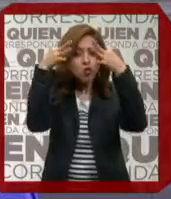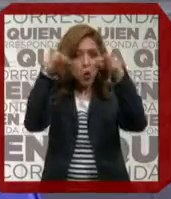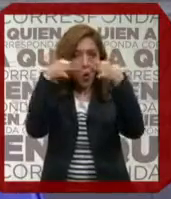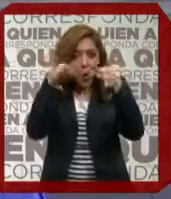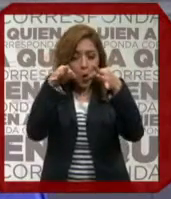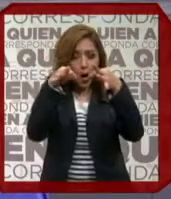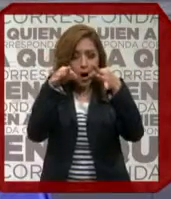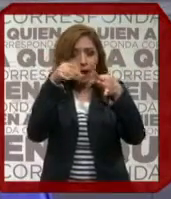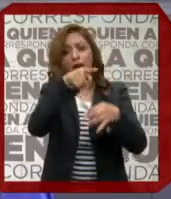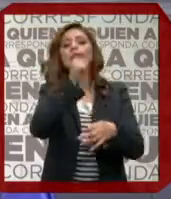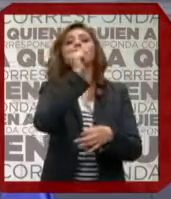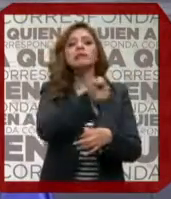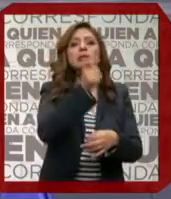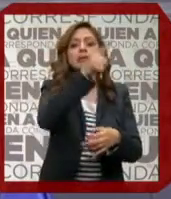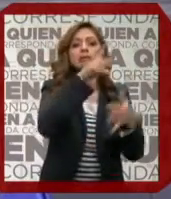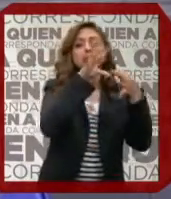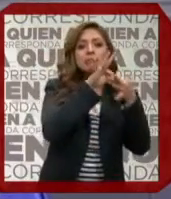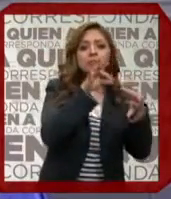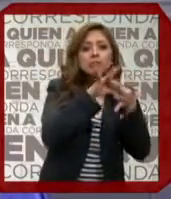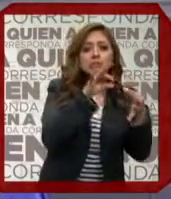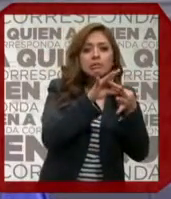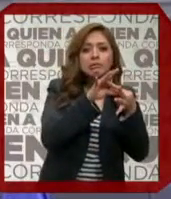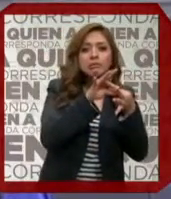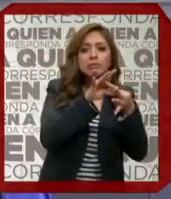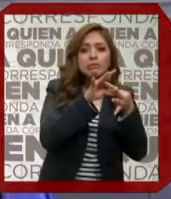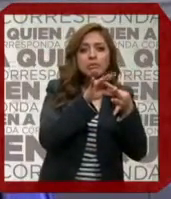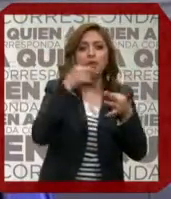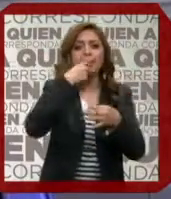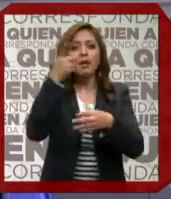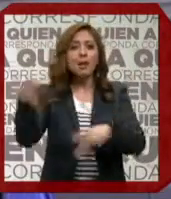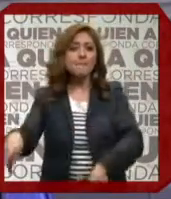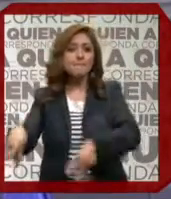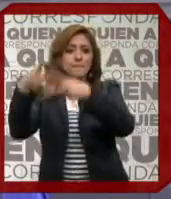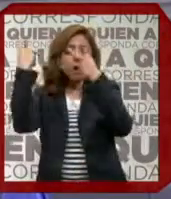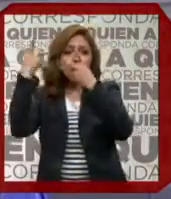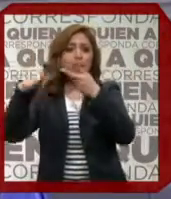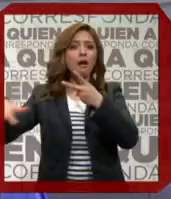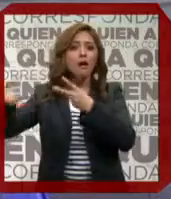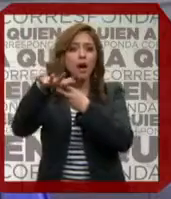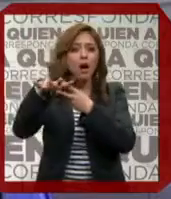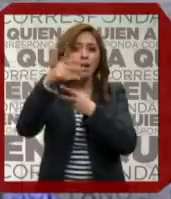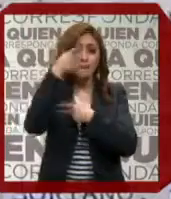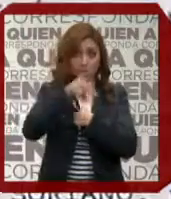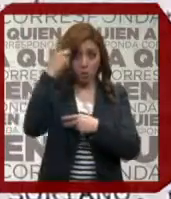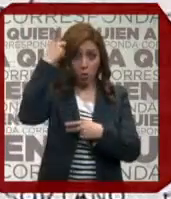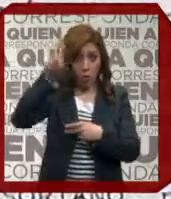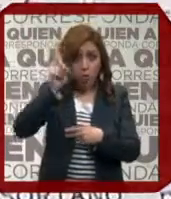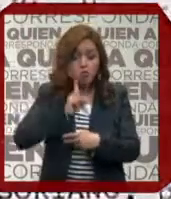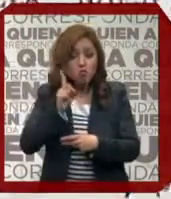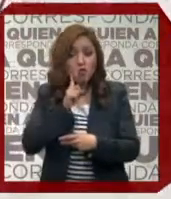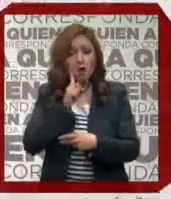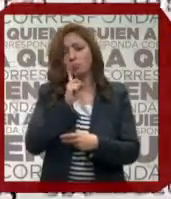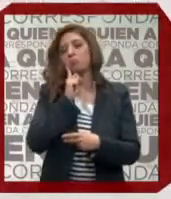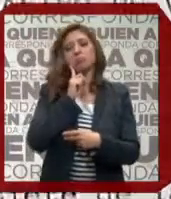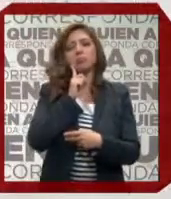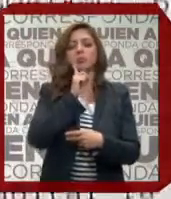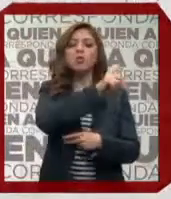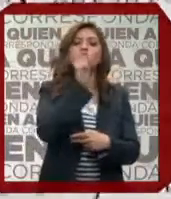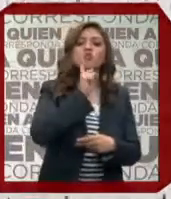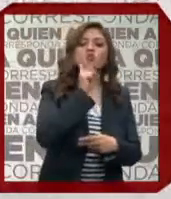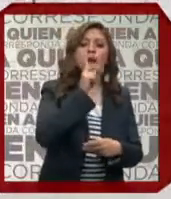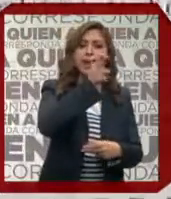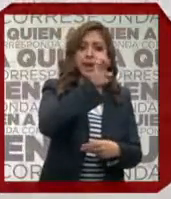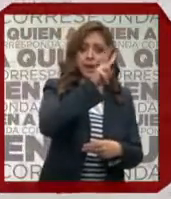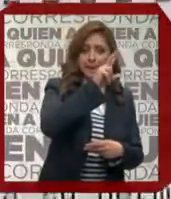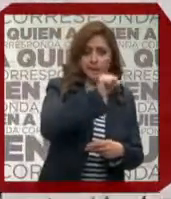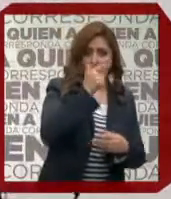cual ella se dedica a seguir vendiendo el inmueble sabiendo que no es de ella. Se le comprueba a la señora Eva Castillo